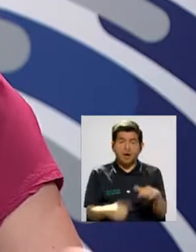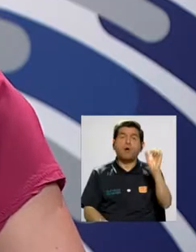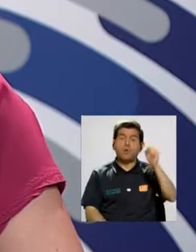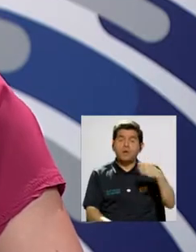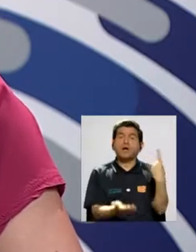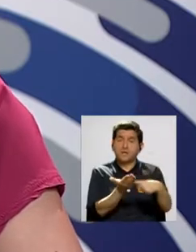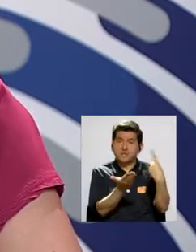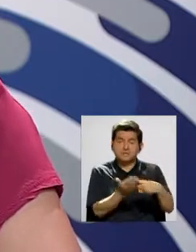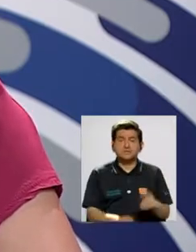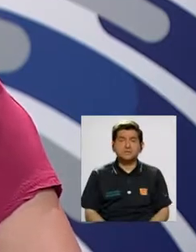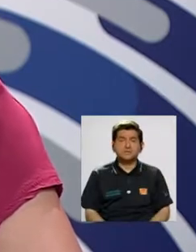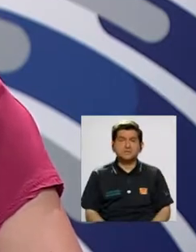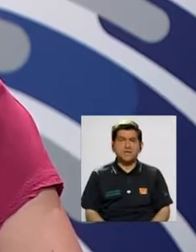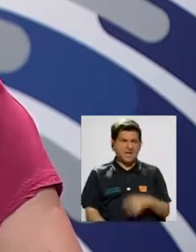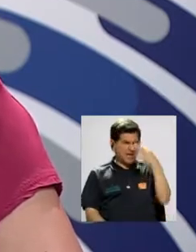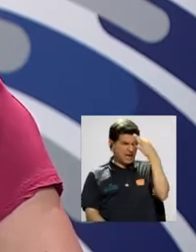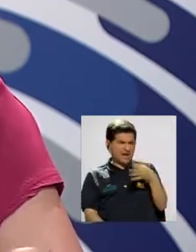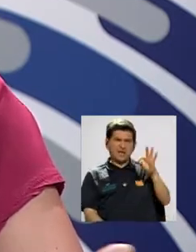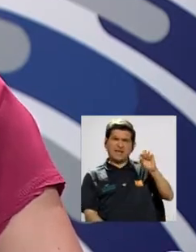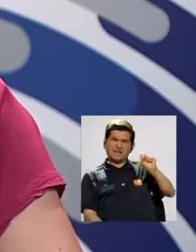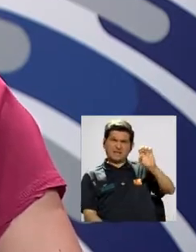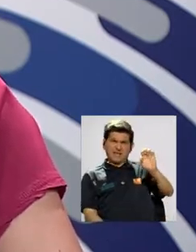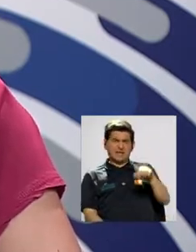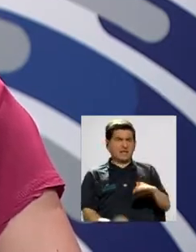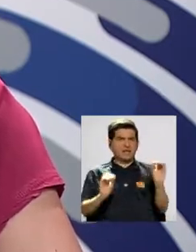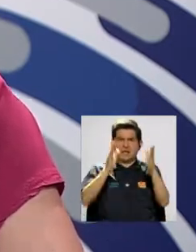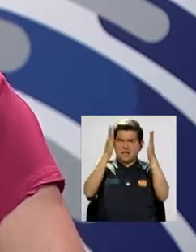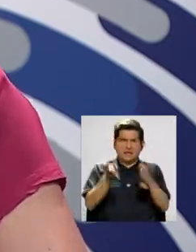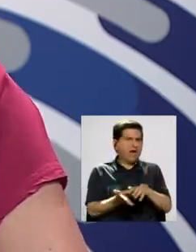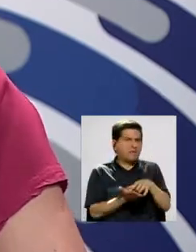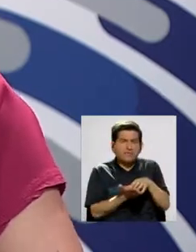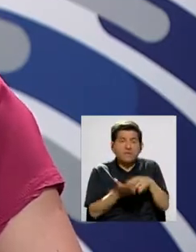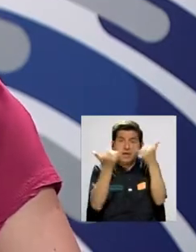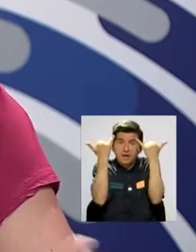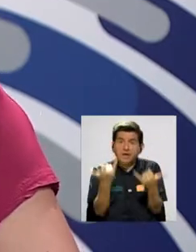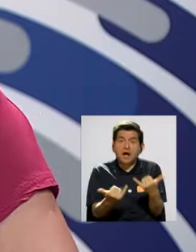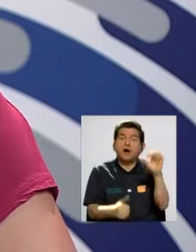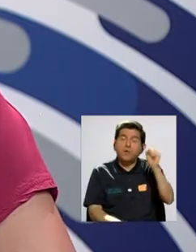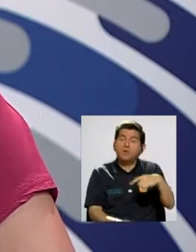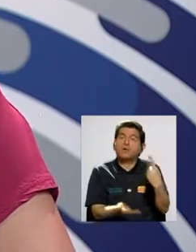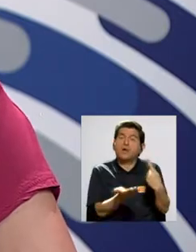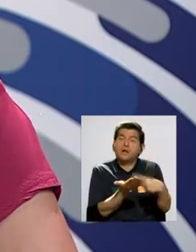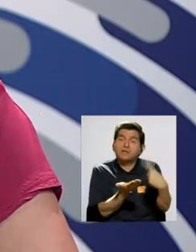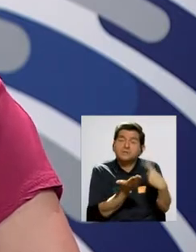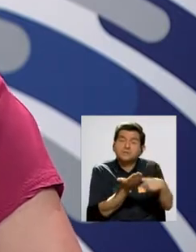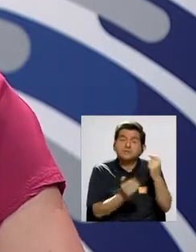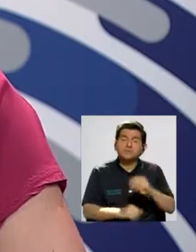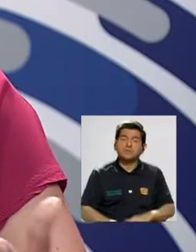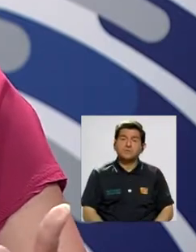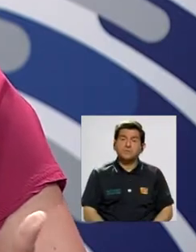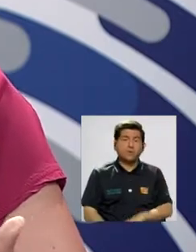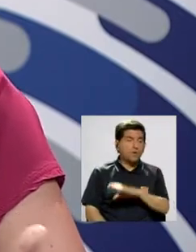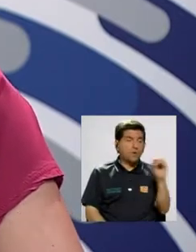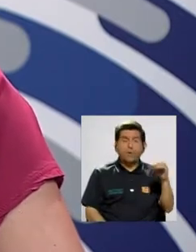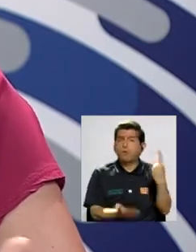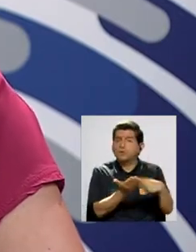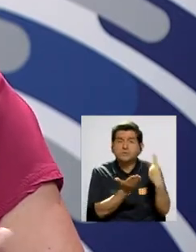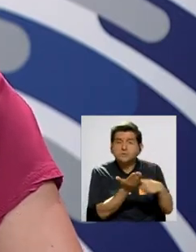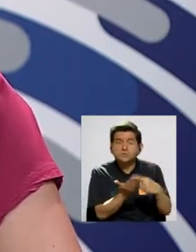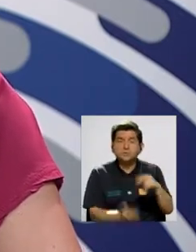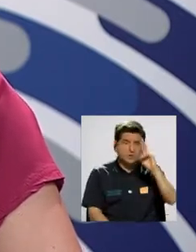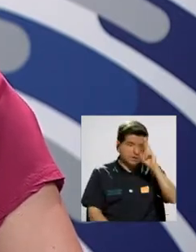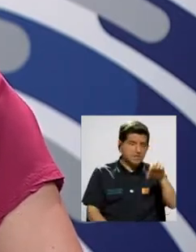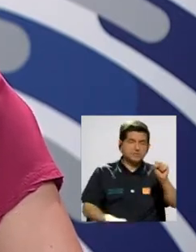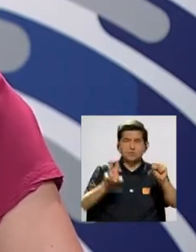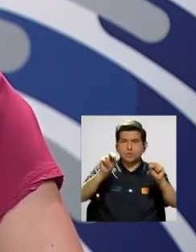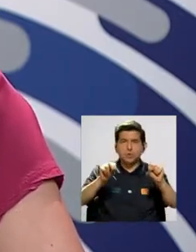mesa. La credibilidad del Tribunal Supremo de Elecciones era algo que nadie dudaba y ahora se pone sobre la mesa. Se pone sobre la mesa si debemos respetar